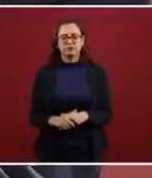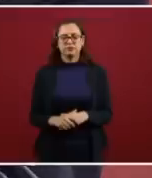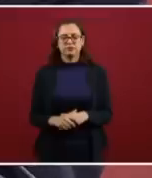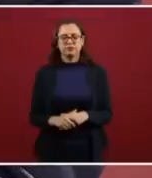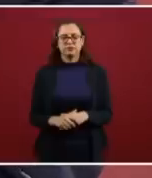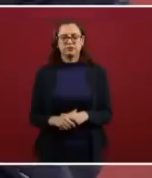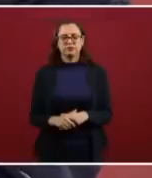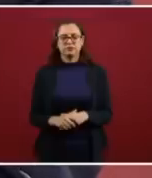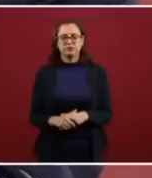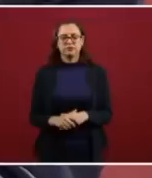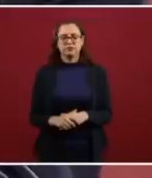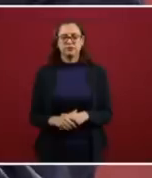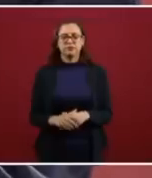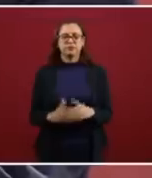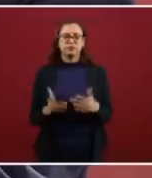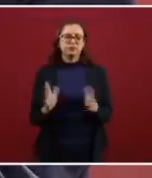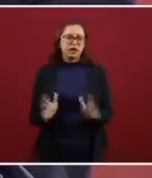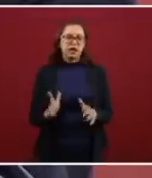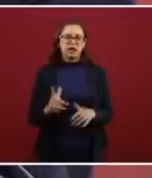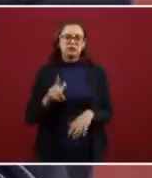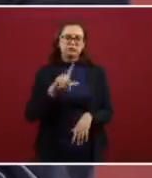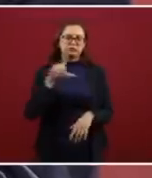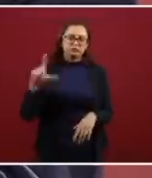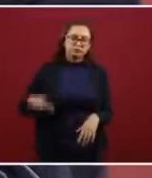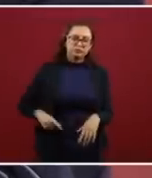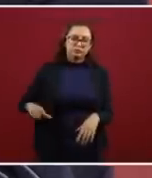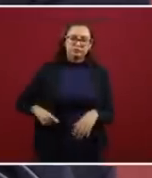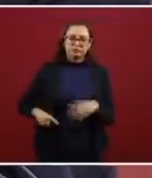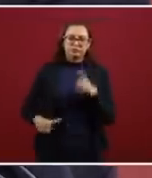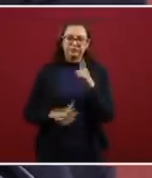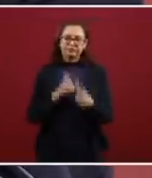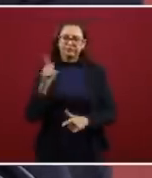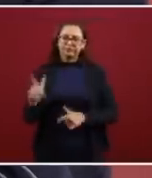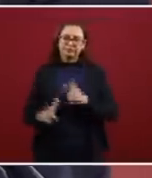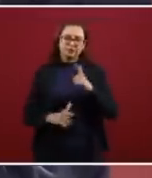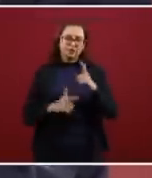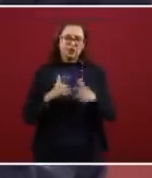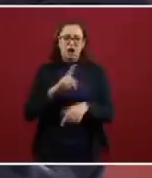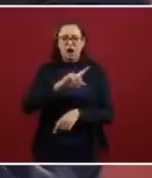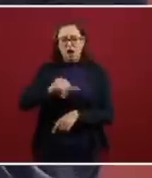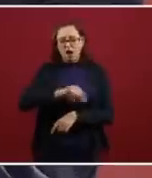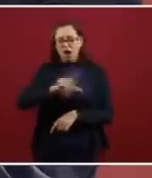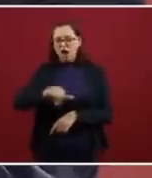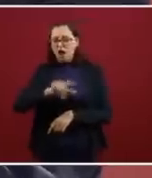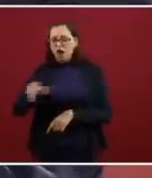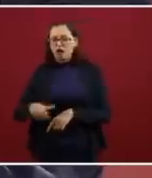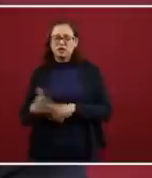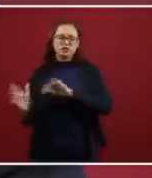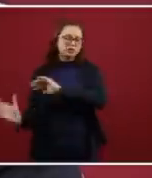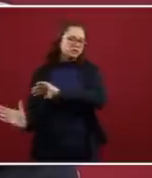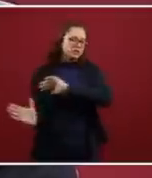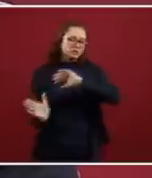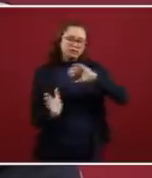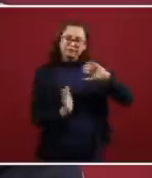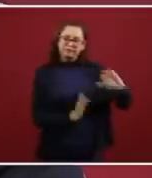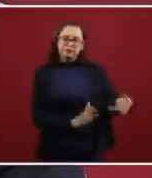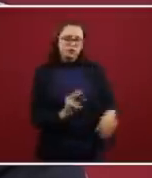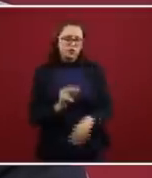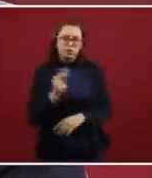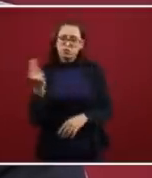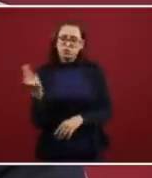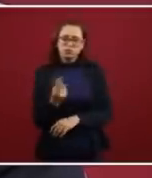hacer a un lado al elefante, ¿sí? No vamos a usar el elefante